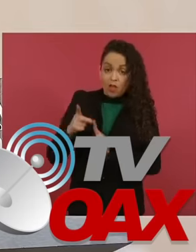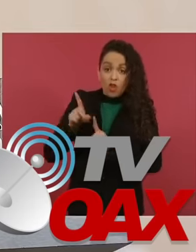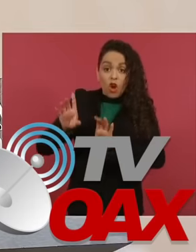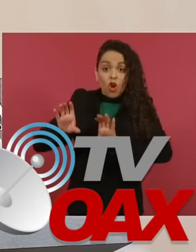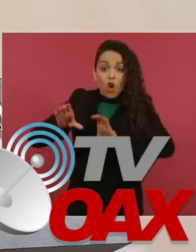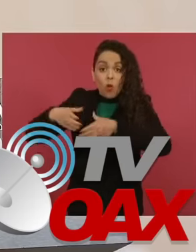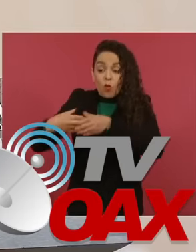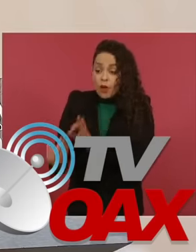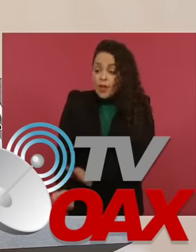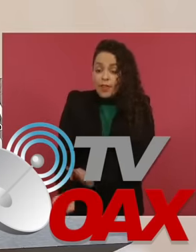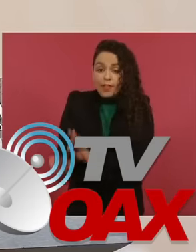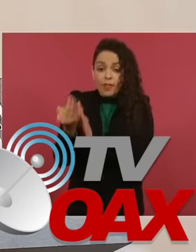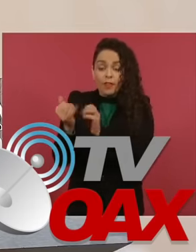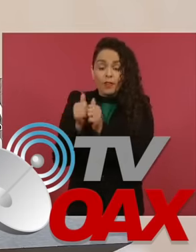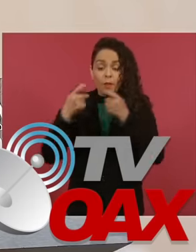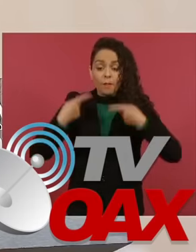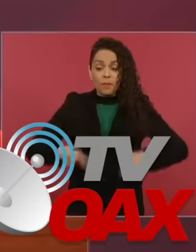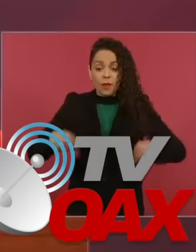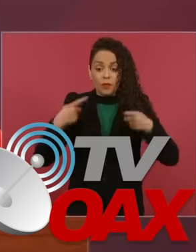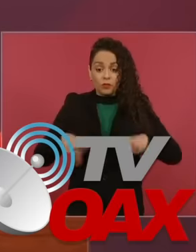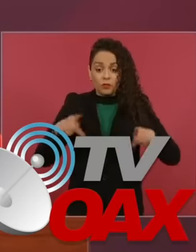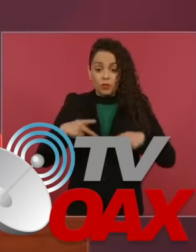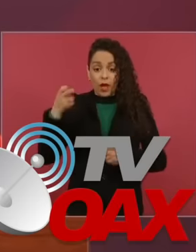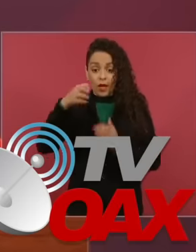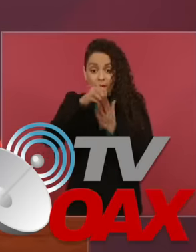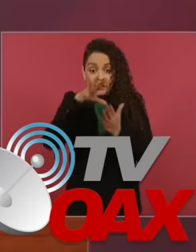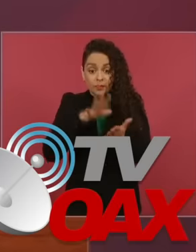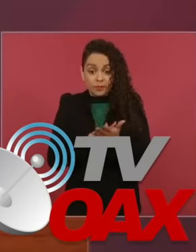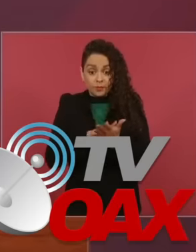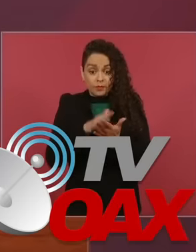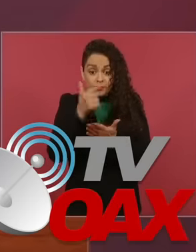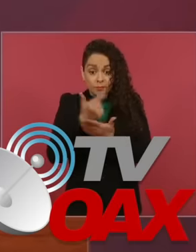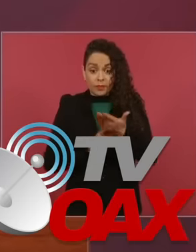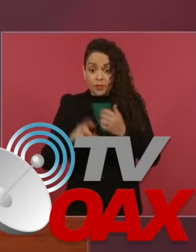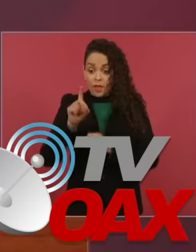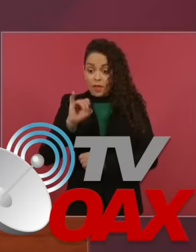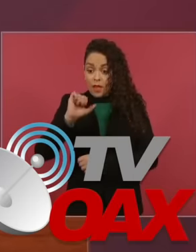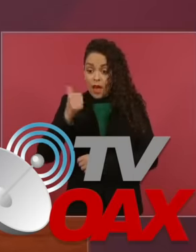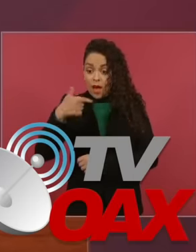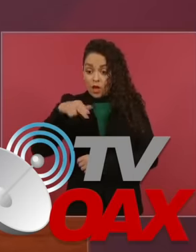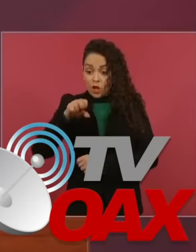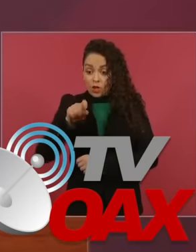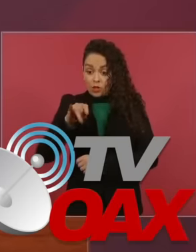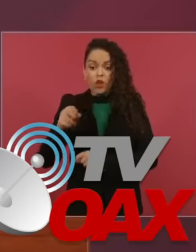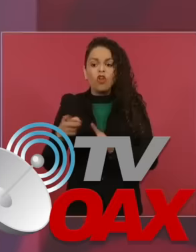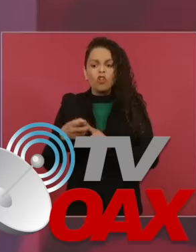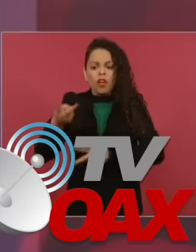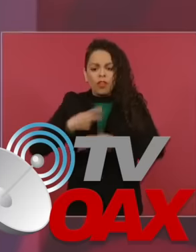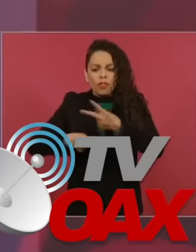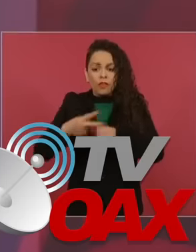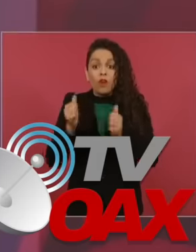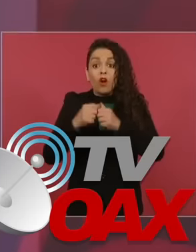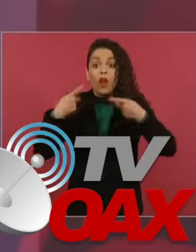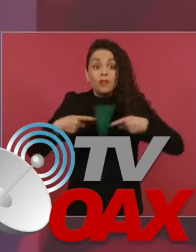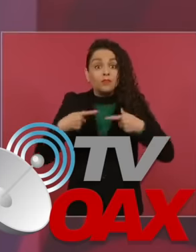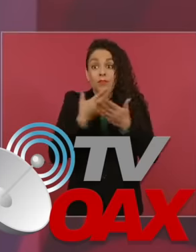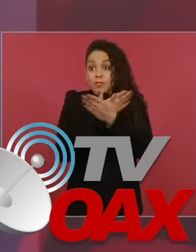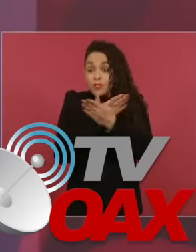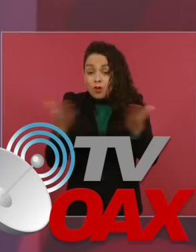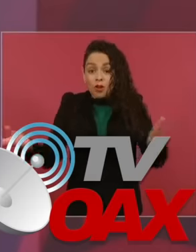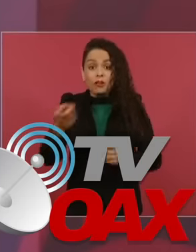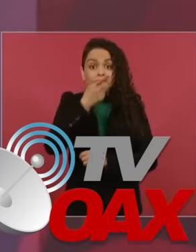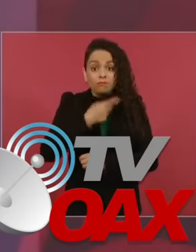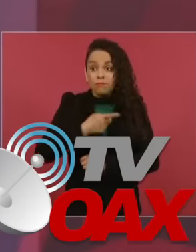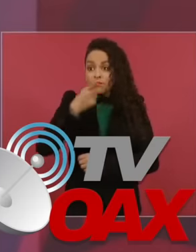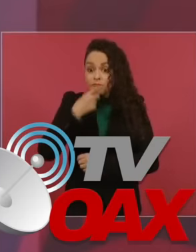Este dictamen diagnóstico ambiental sale desde la necesidad. Como usted dice, habían hecho